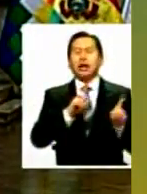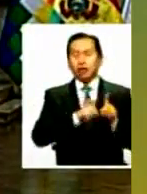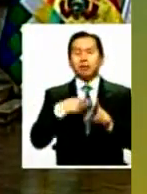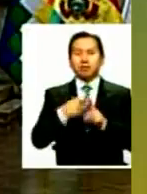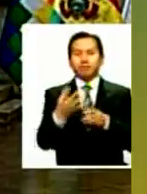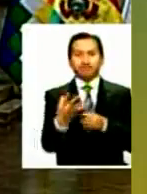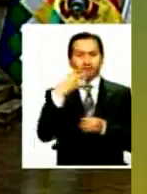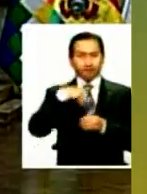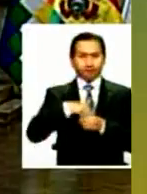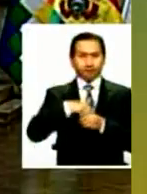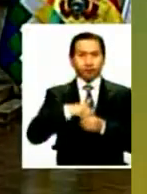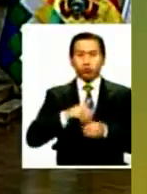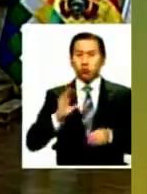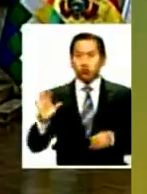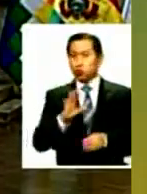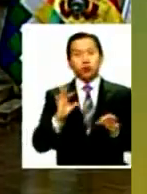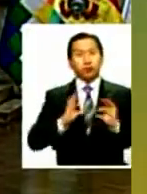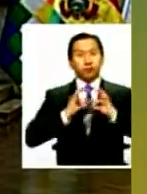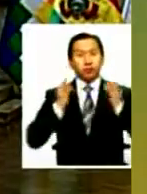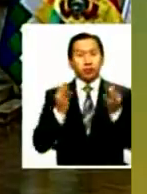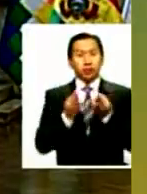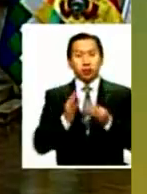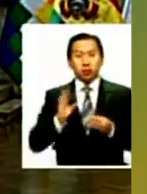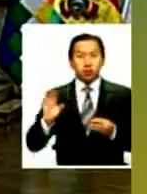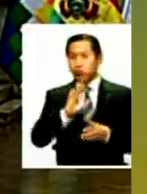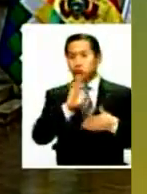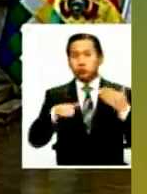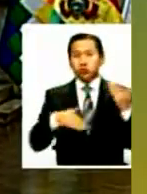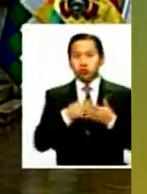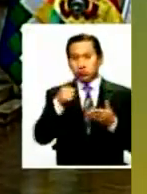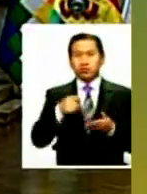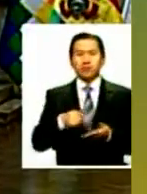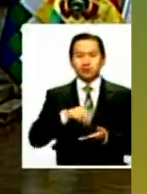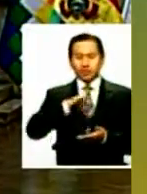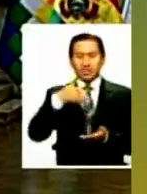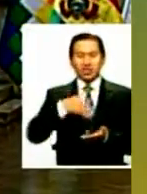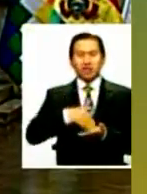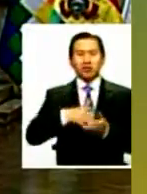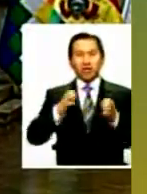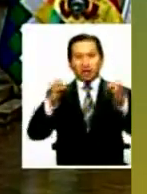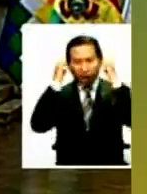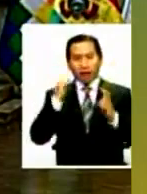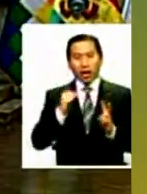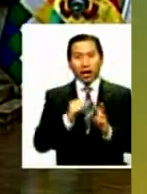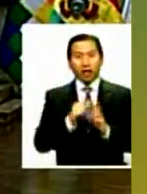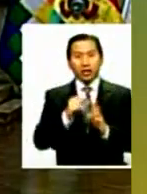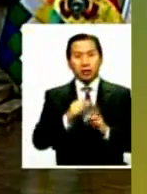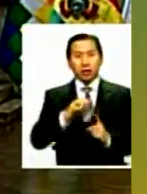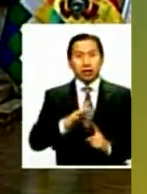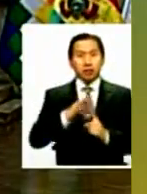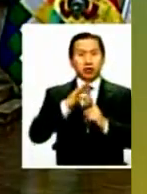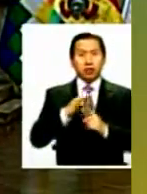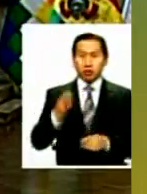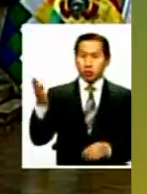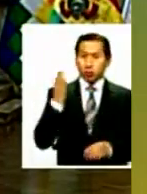dinero en los bolsillos de las familias bolivianas. En estos momentos donde mucha gente que vive del día a día no está pudiendo